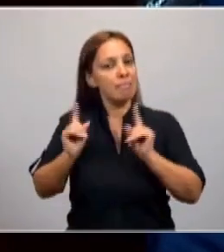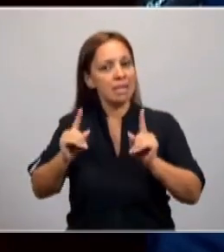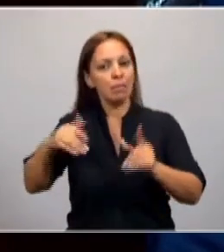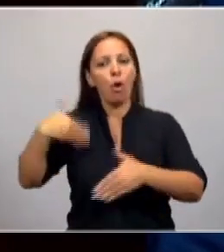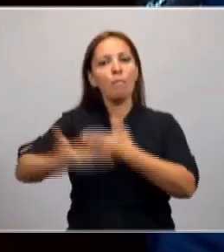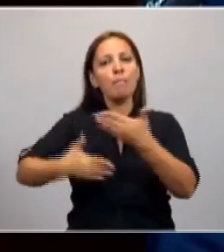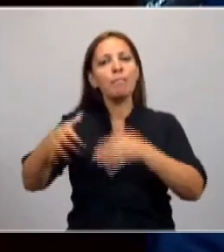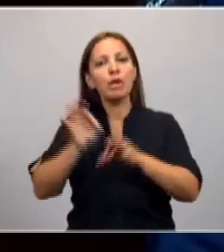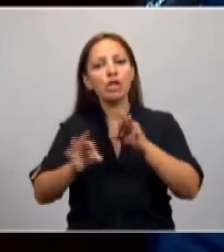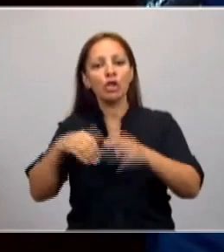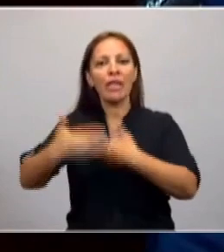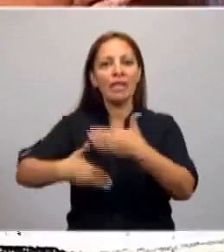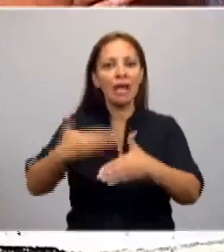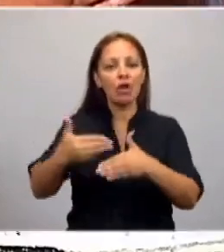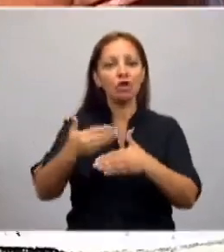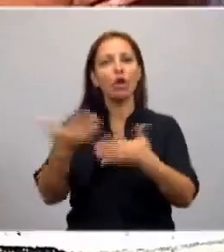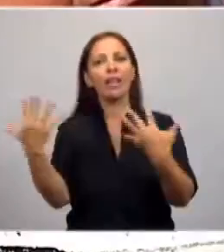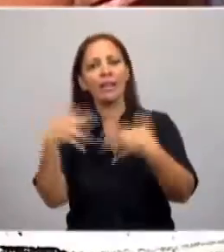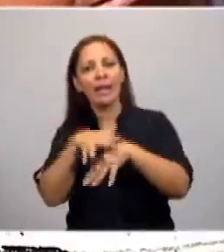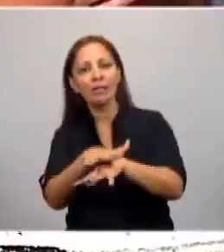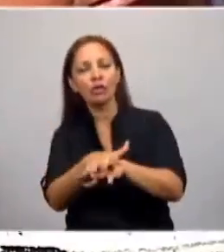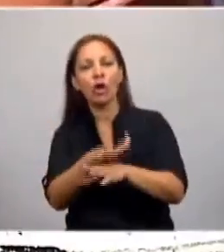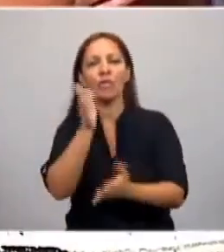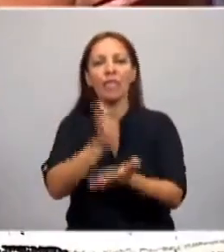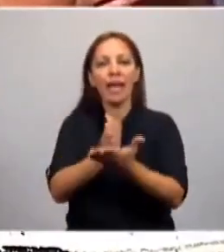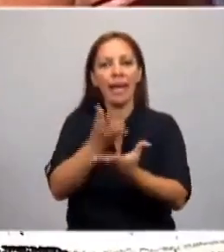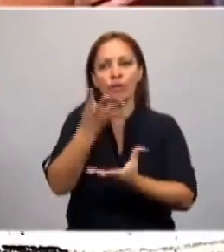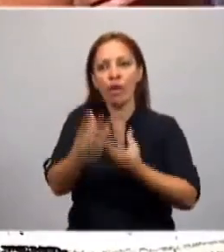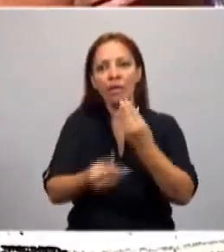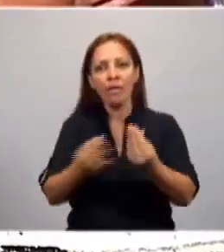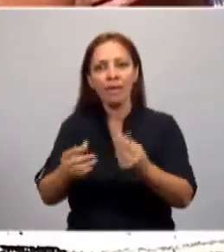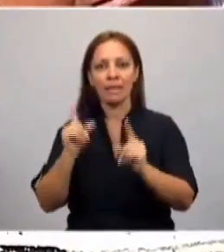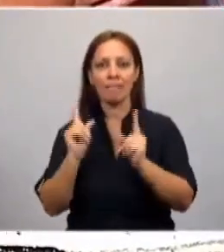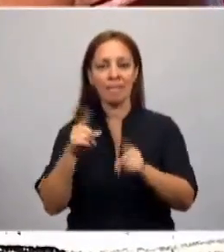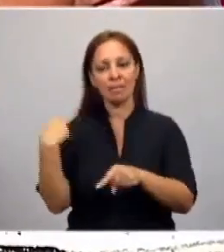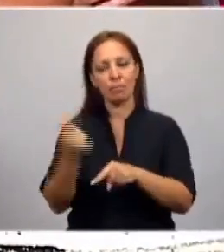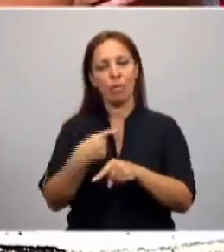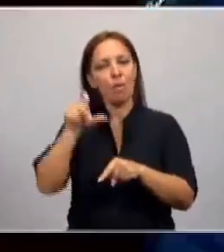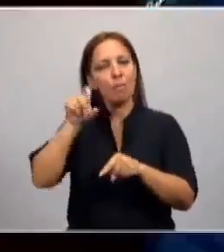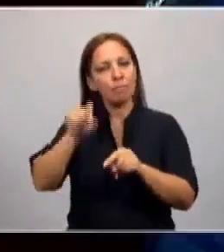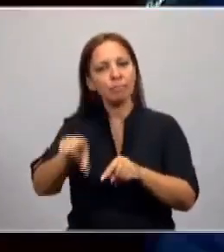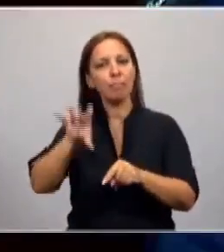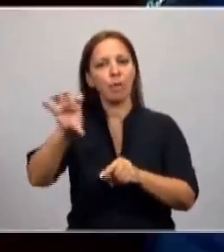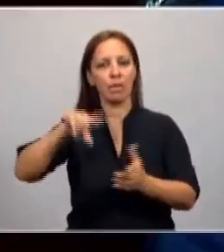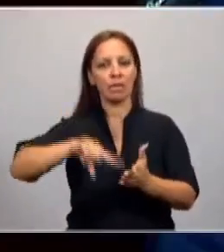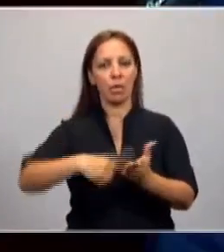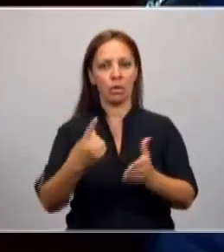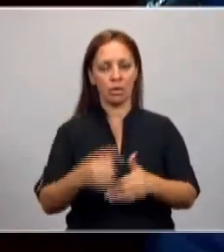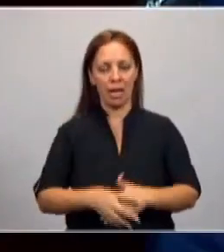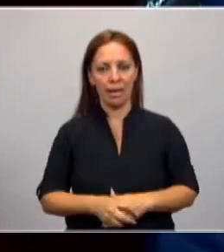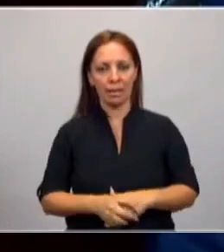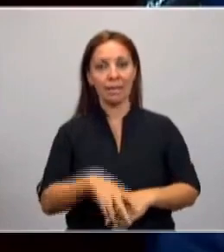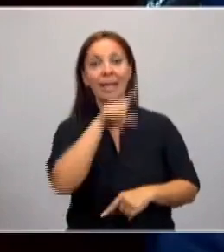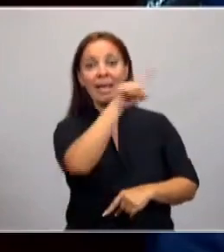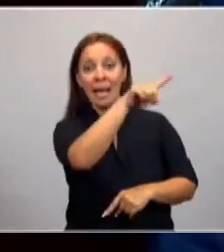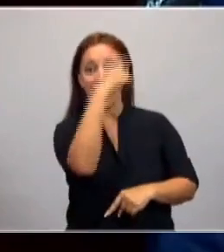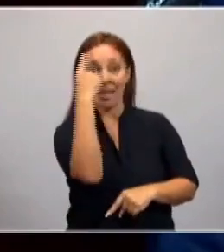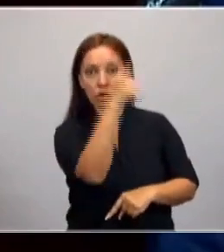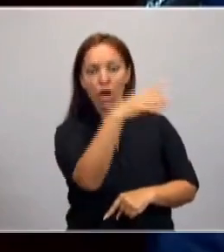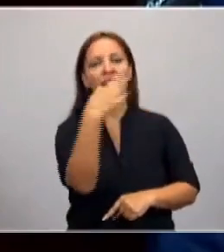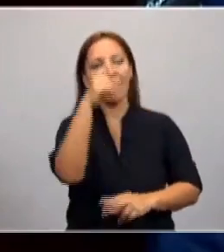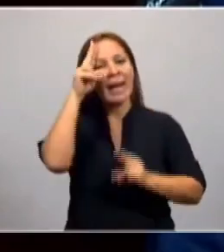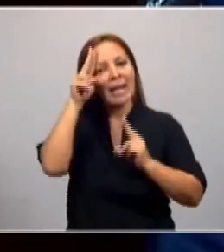desarrollo, integración y defensa de derechos que llevamos adelante en la provincia de Buenos Aires. Debe respetar a